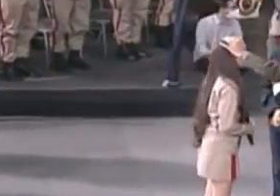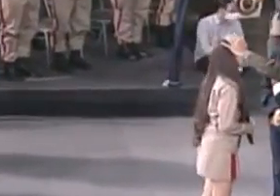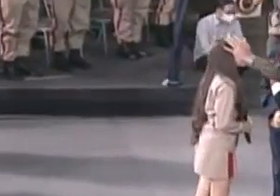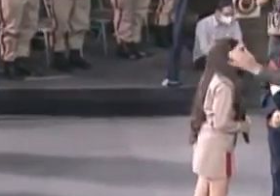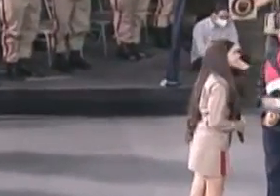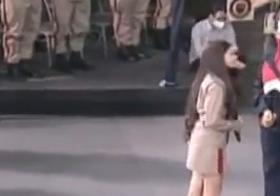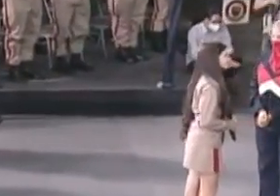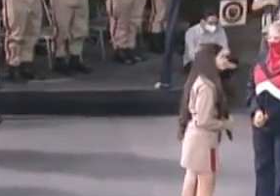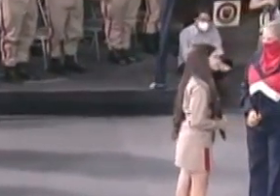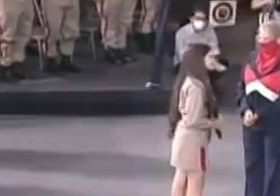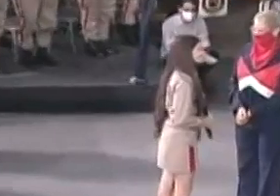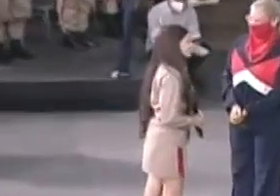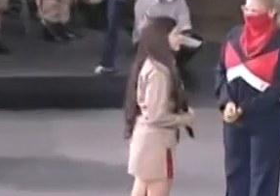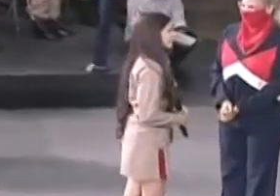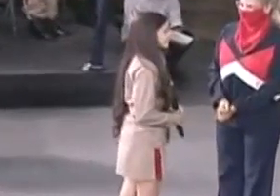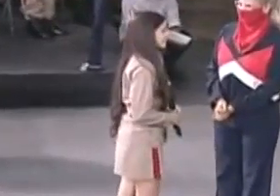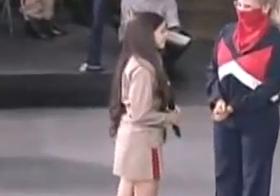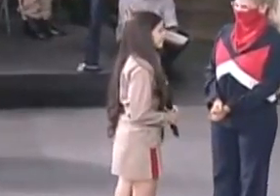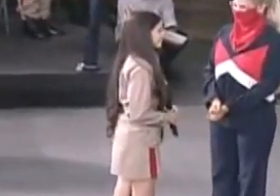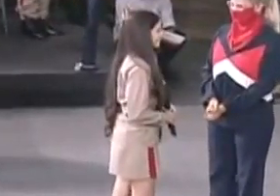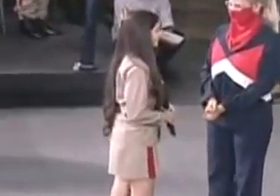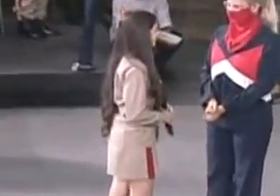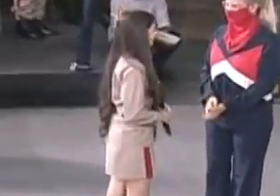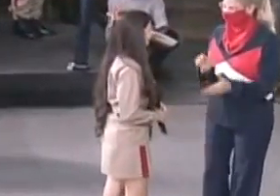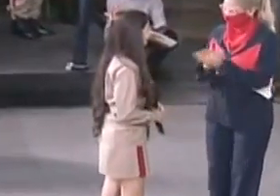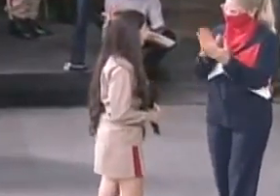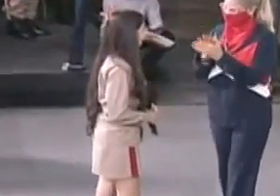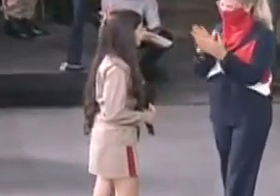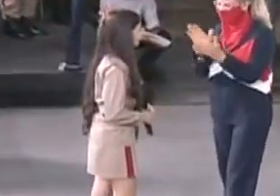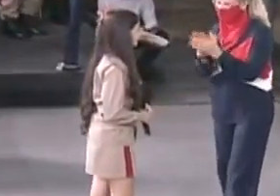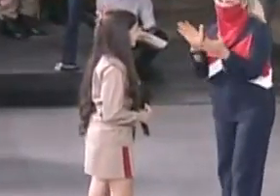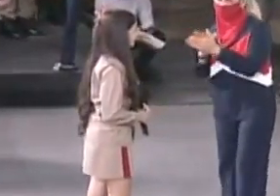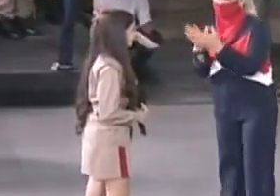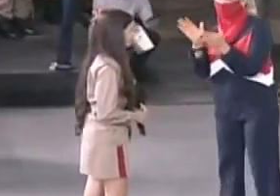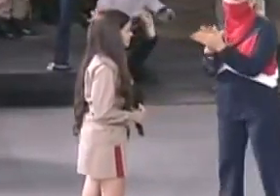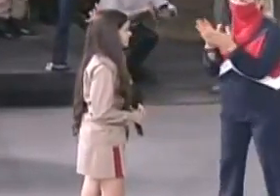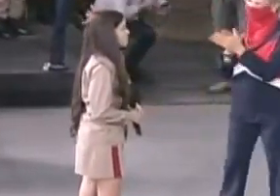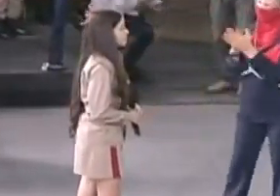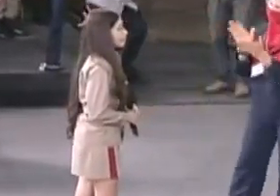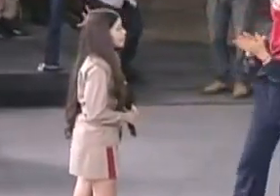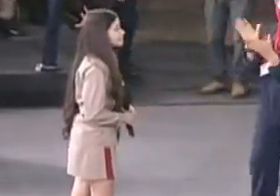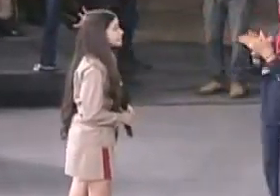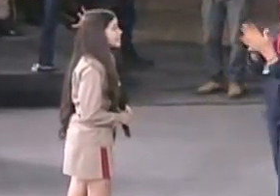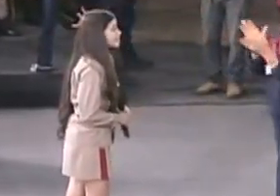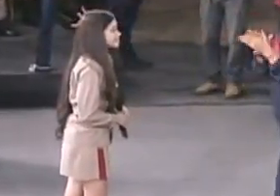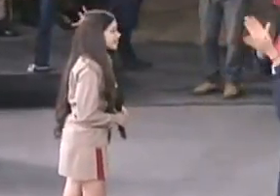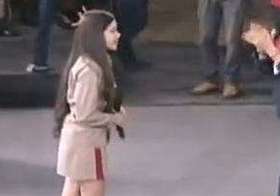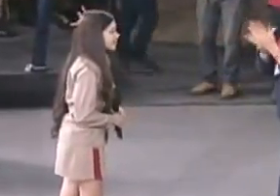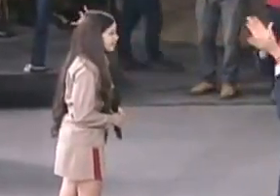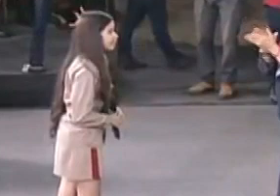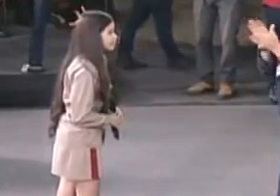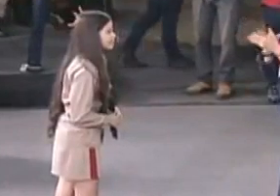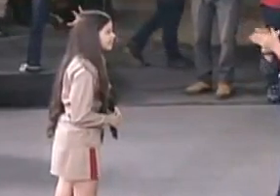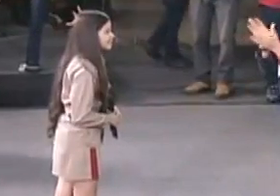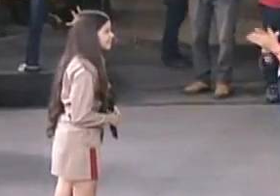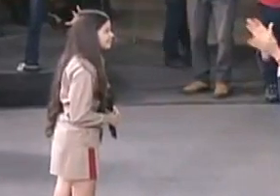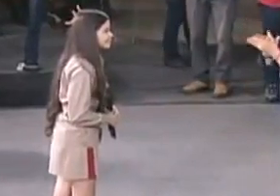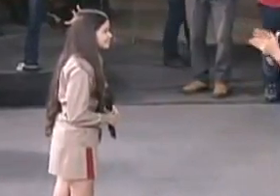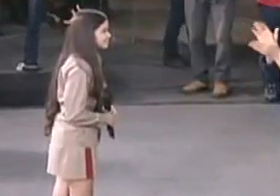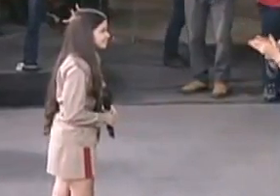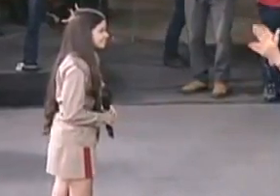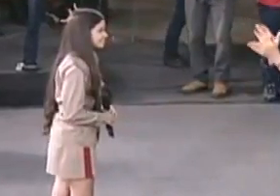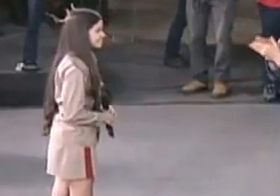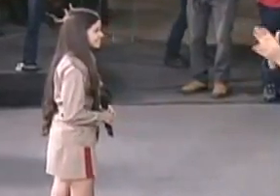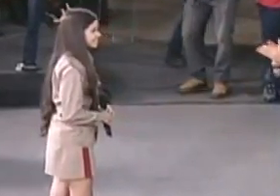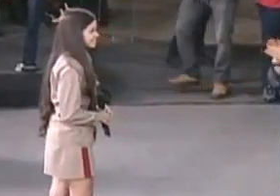al ritmo del arpa cuatro y maracas entonces el pueblo bolivariano y la institución militar celebran este